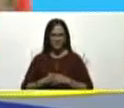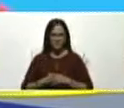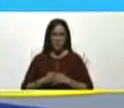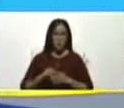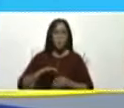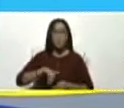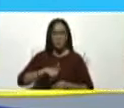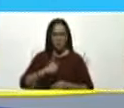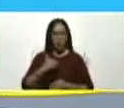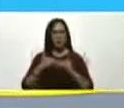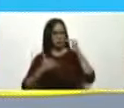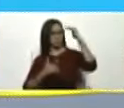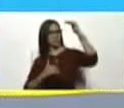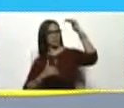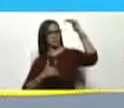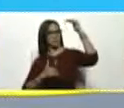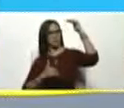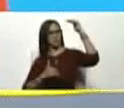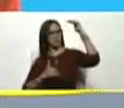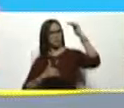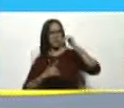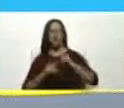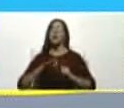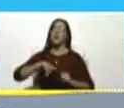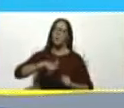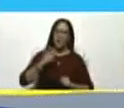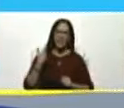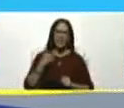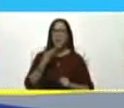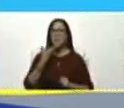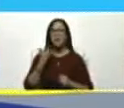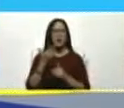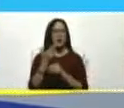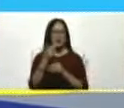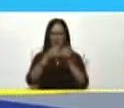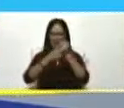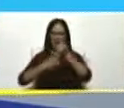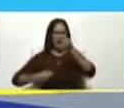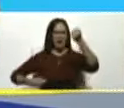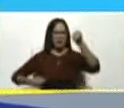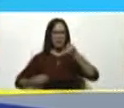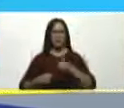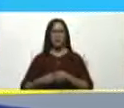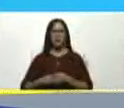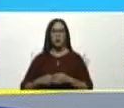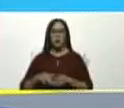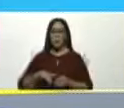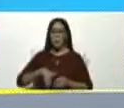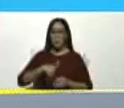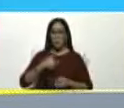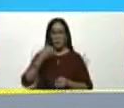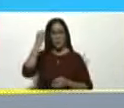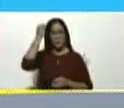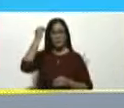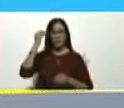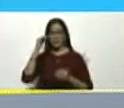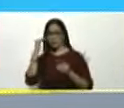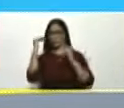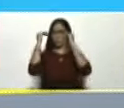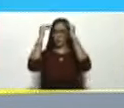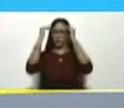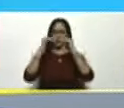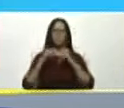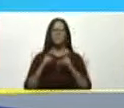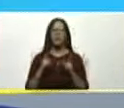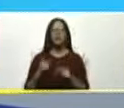podrás ser gigante, podrás tener las mejores armas, podrás creerte superior,